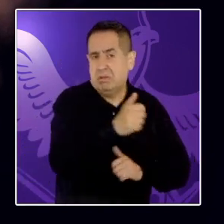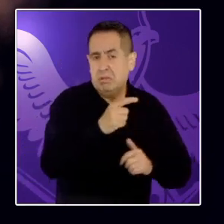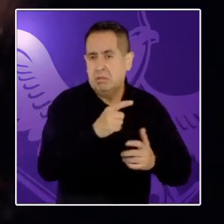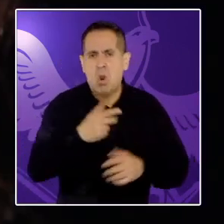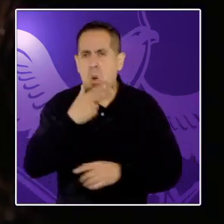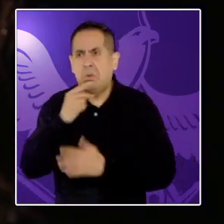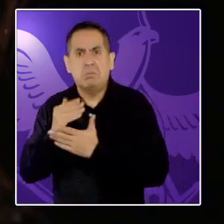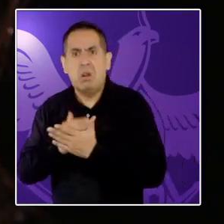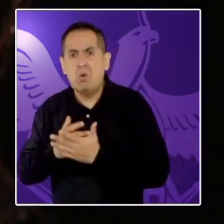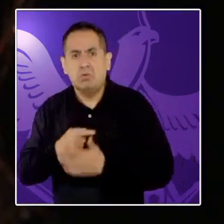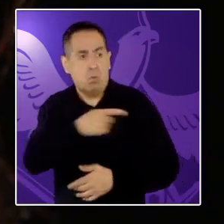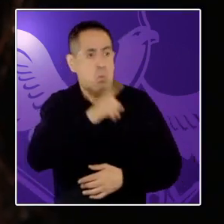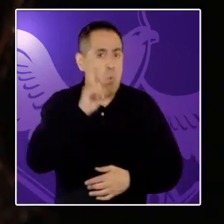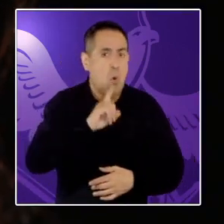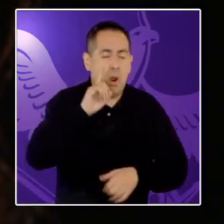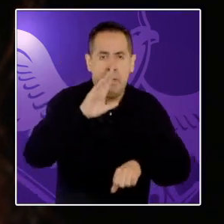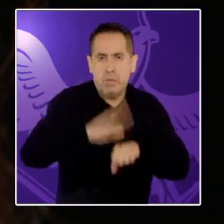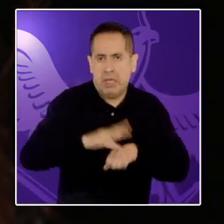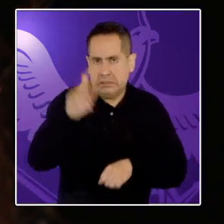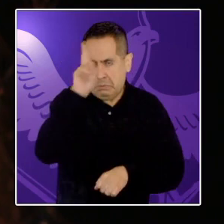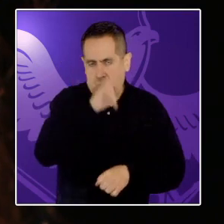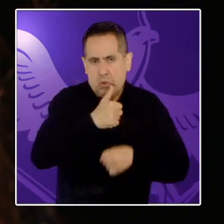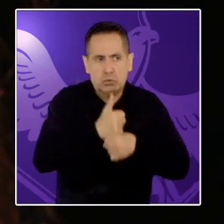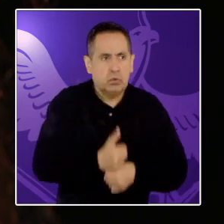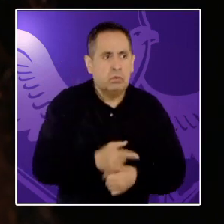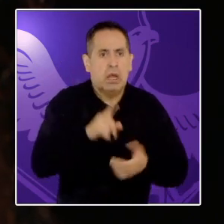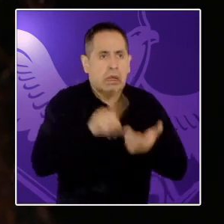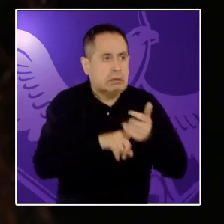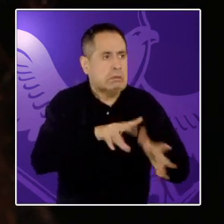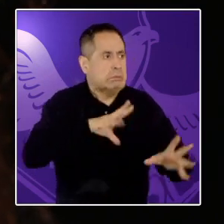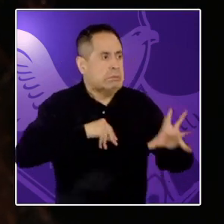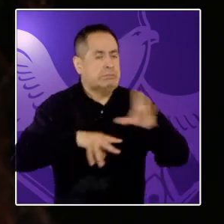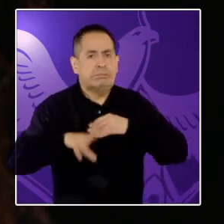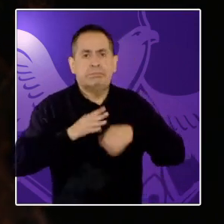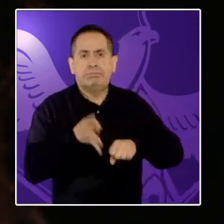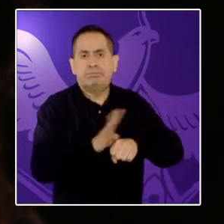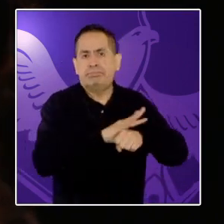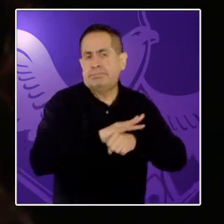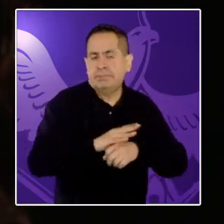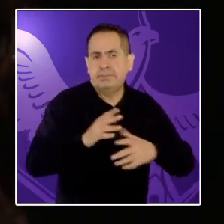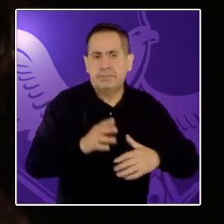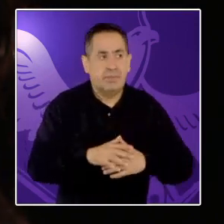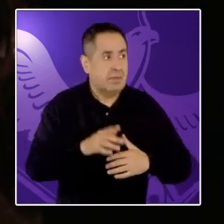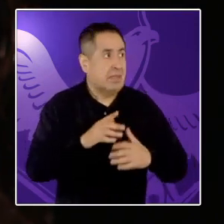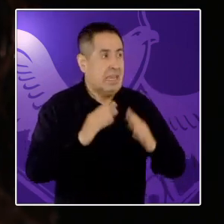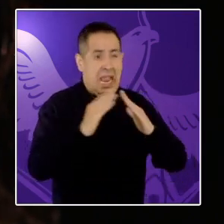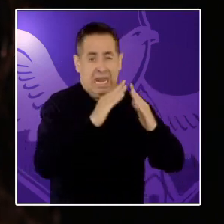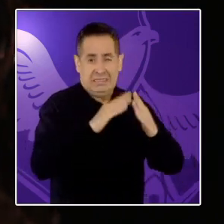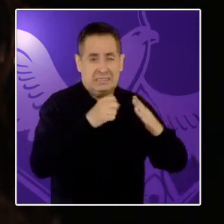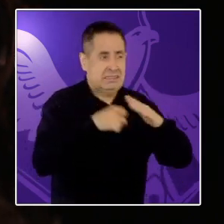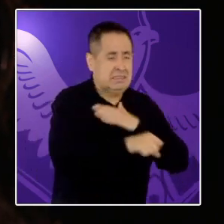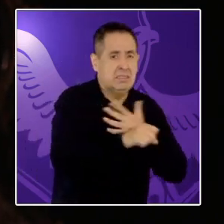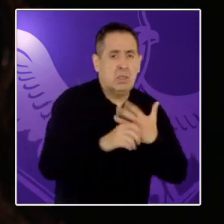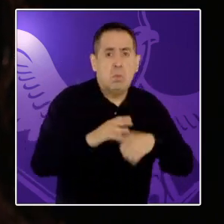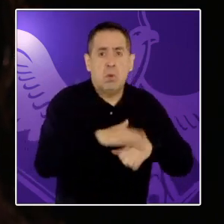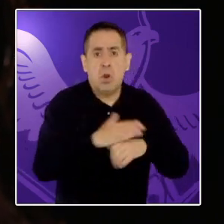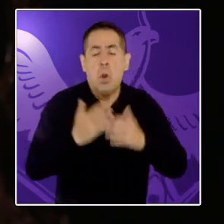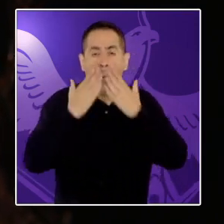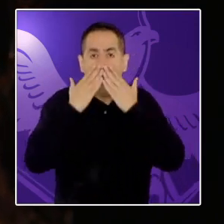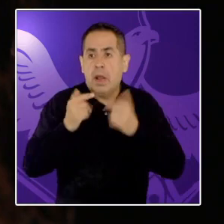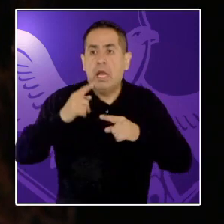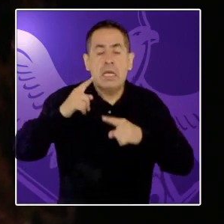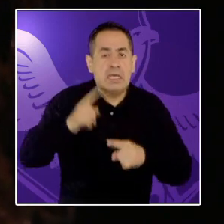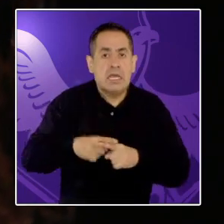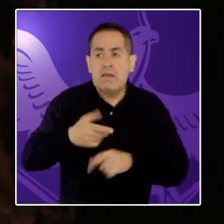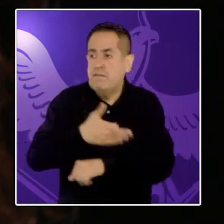ellas quienes presentan mayor vulnerabilidad de contagio ante el COVID-19 dentro de los centros penitenciarios, ya que no cuentan con familiares que